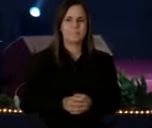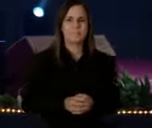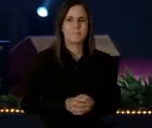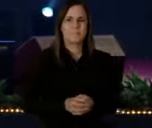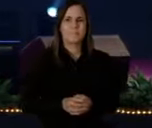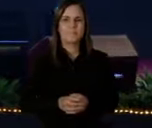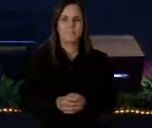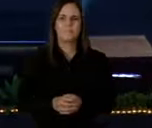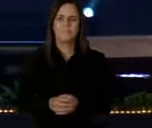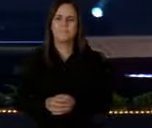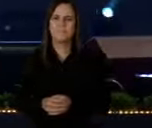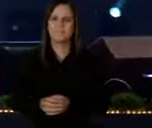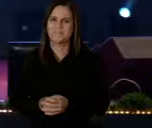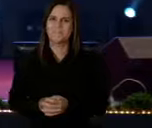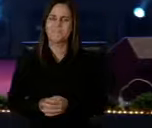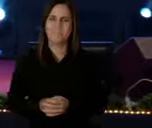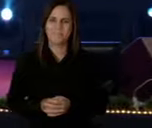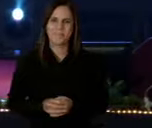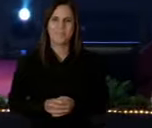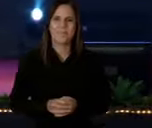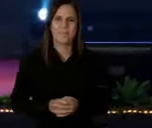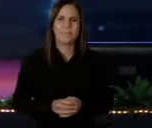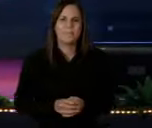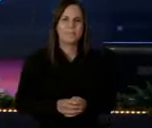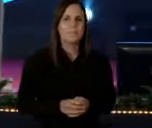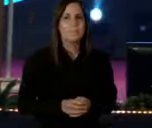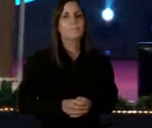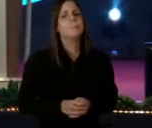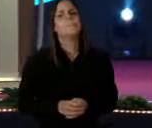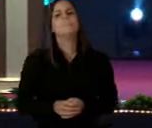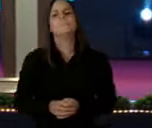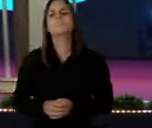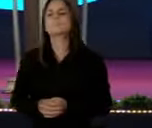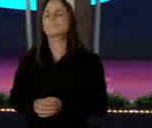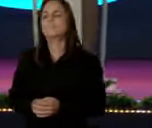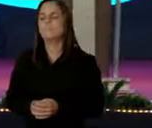Gracias, Carmen Jelly, que fue la que pasó el trabajo.